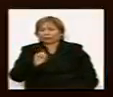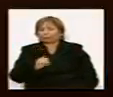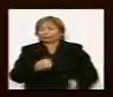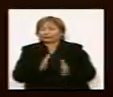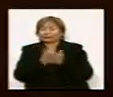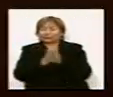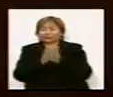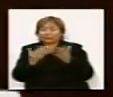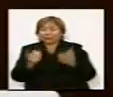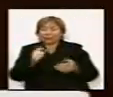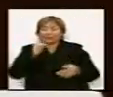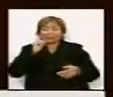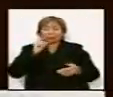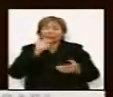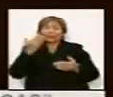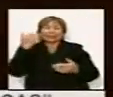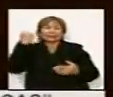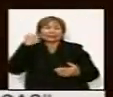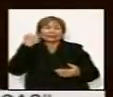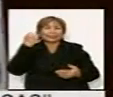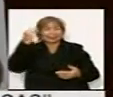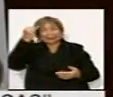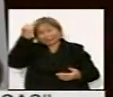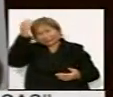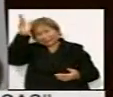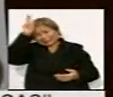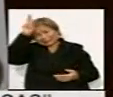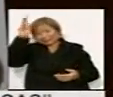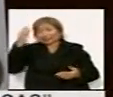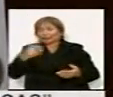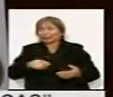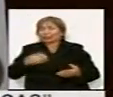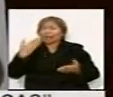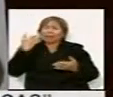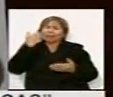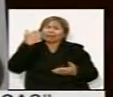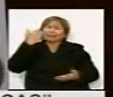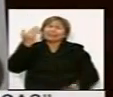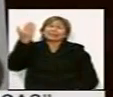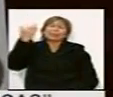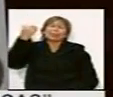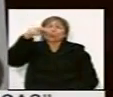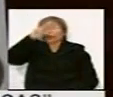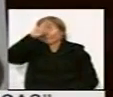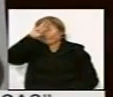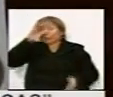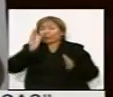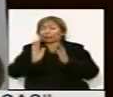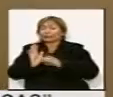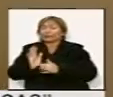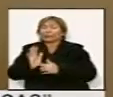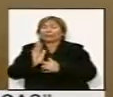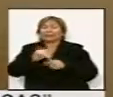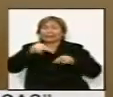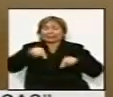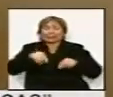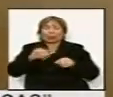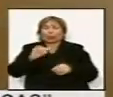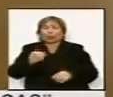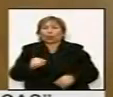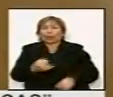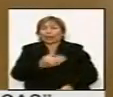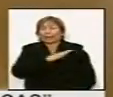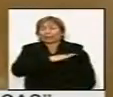libro La sexualidad en el imperio de los incas, intimidades conyugales de los antiguos peruanos, será presentado este jueves 11